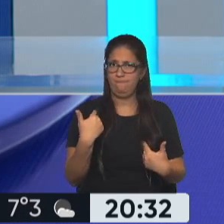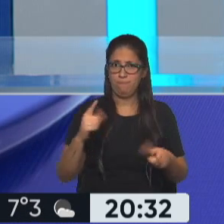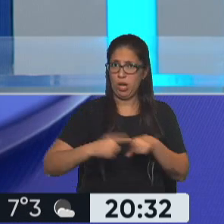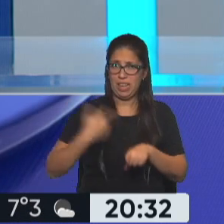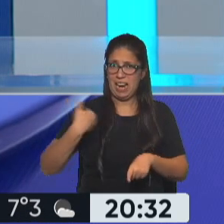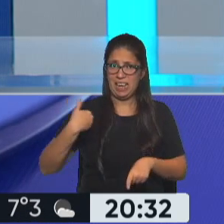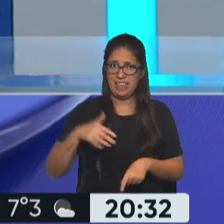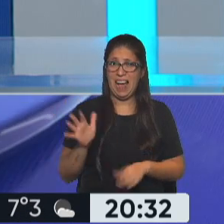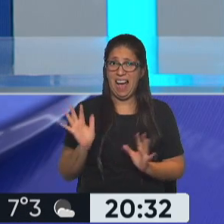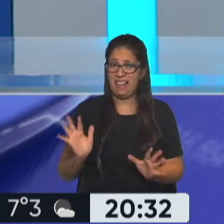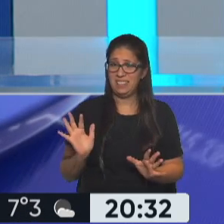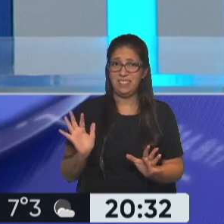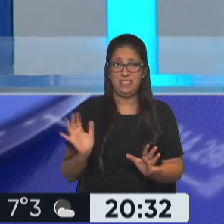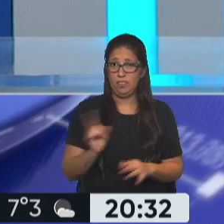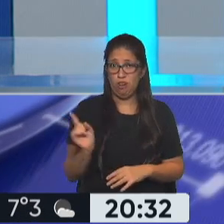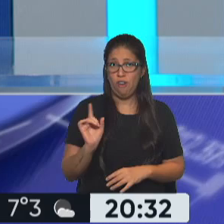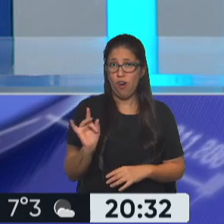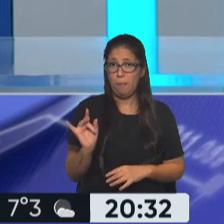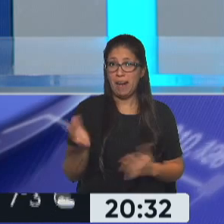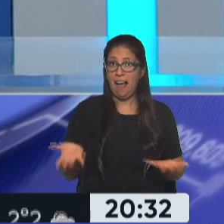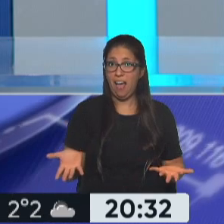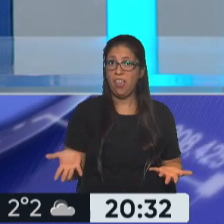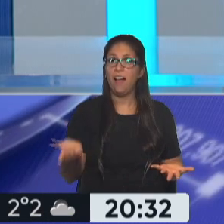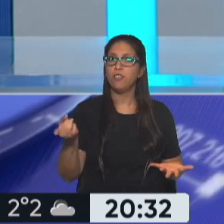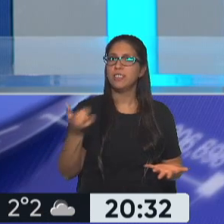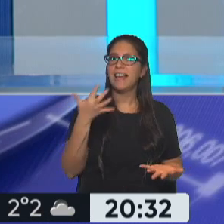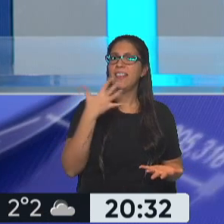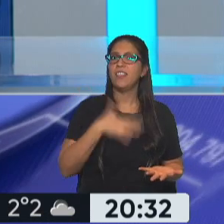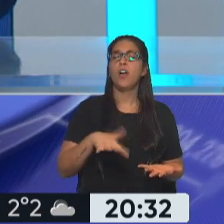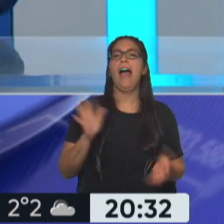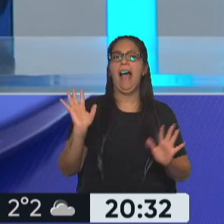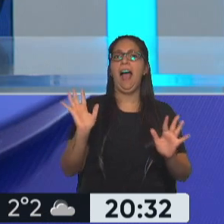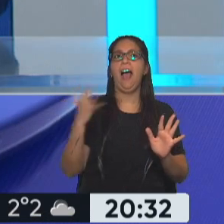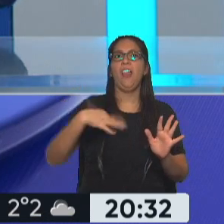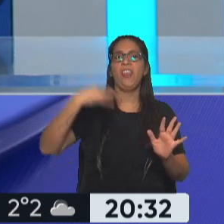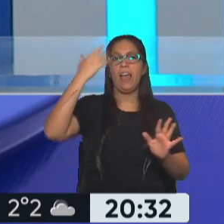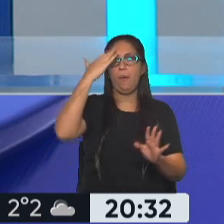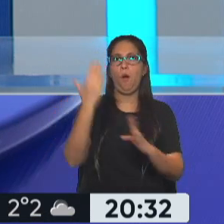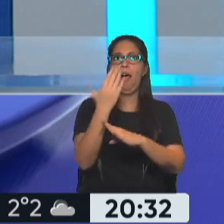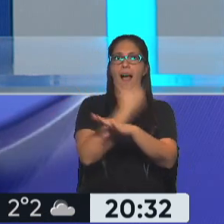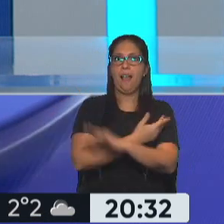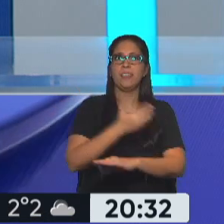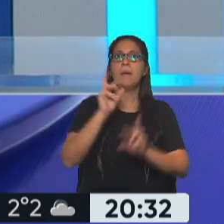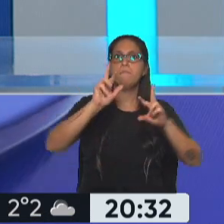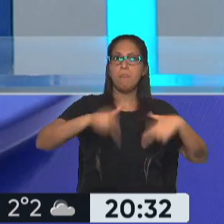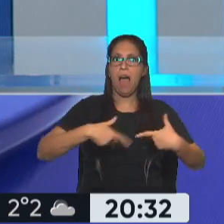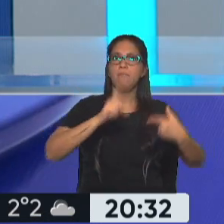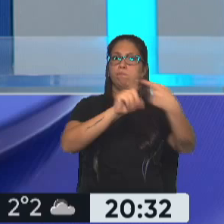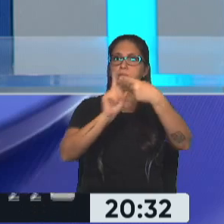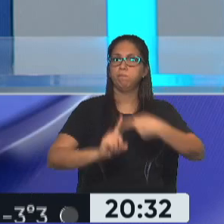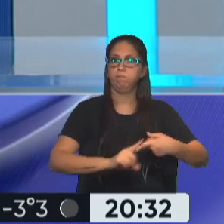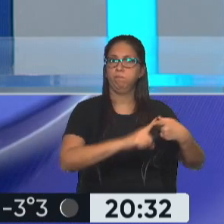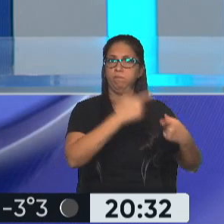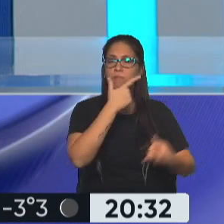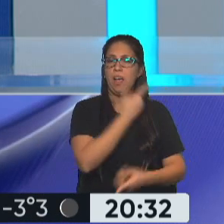es tan lineal y es bastante complicada, por lo tanto entendió la necesidad de articulación con gobernadores. Luego también con diputados.